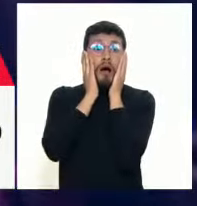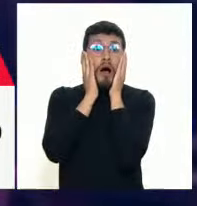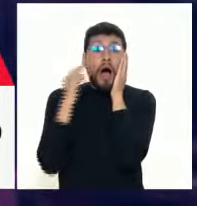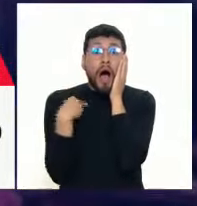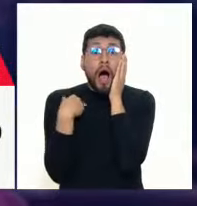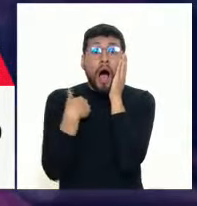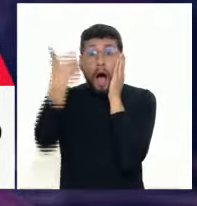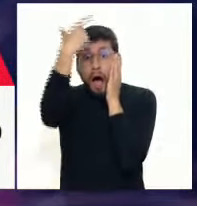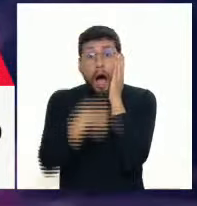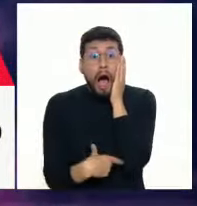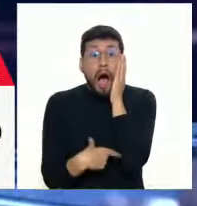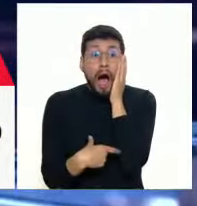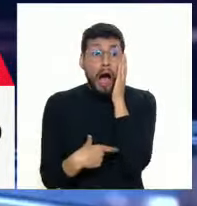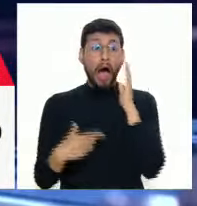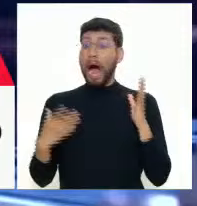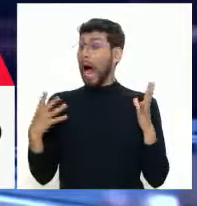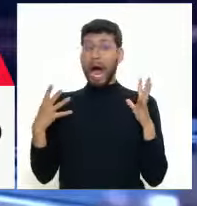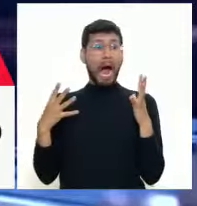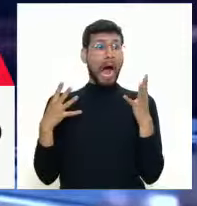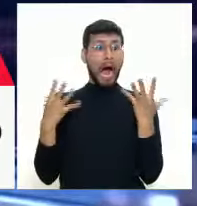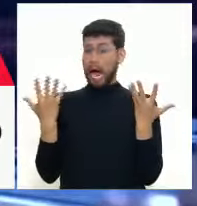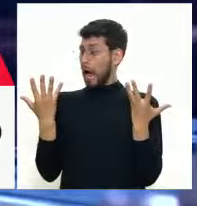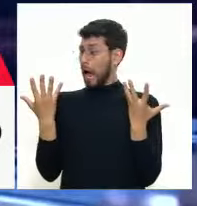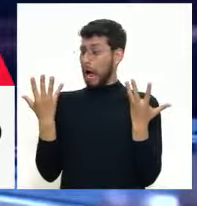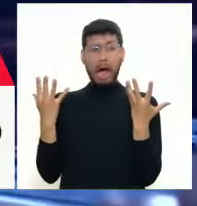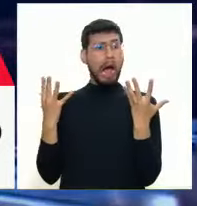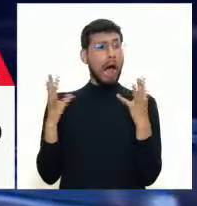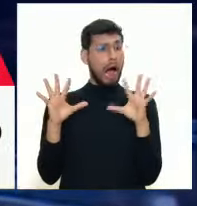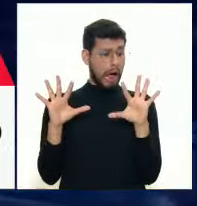¡Soy un ser humano!